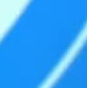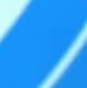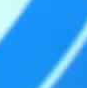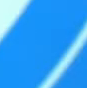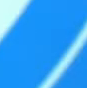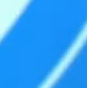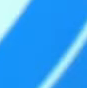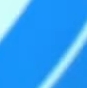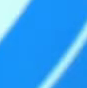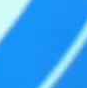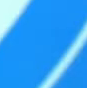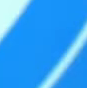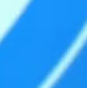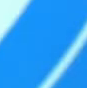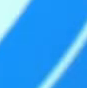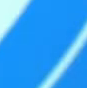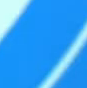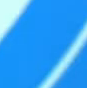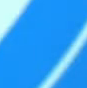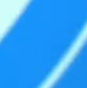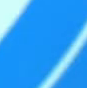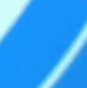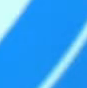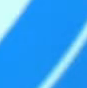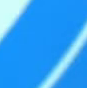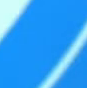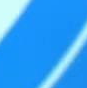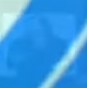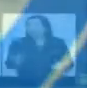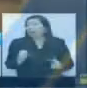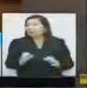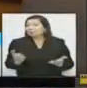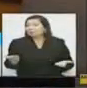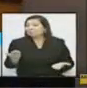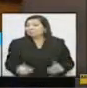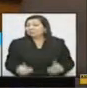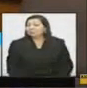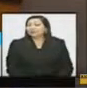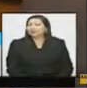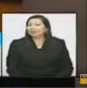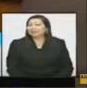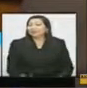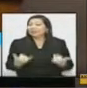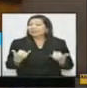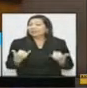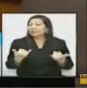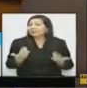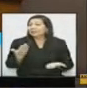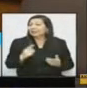congresistas en este caso estamos con el economista jorge acosta jorge muy buenas noches bienvenidos